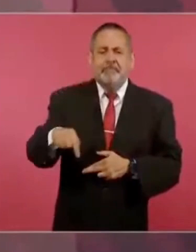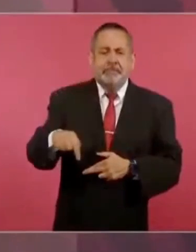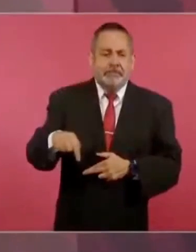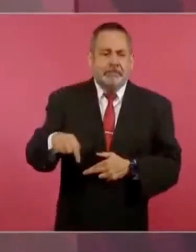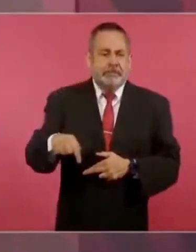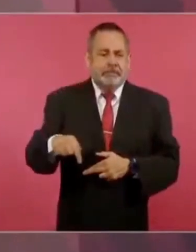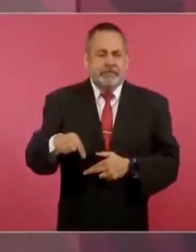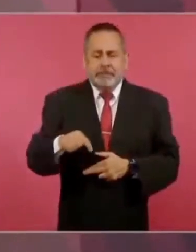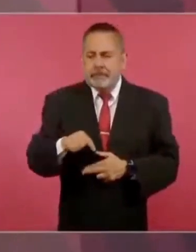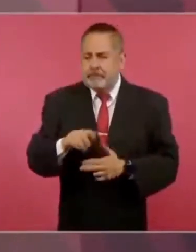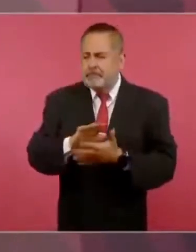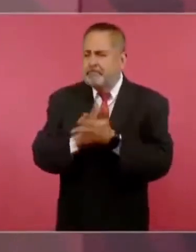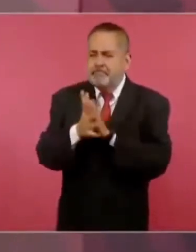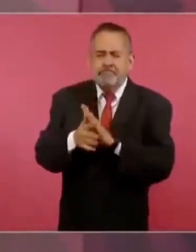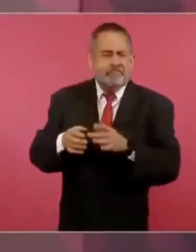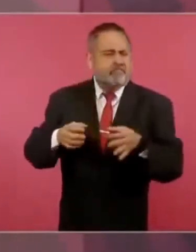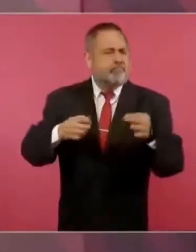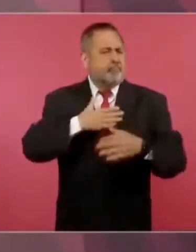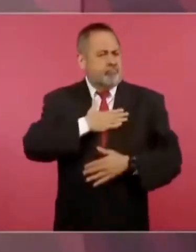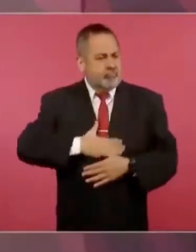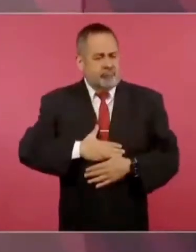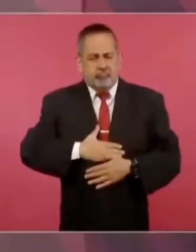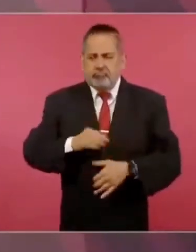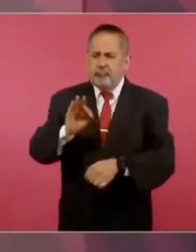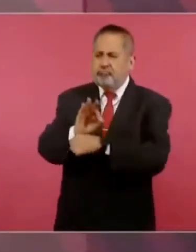hacer realidad la justicia social.